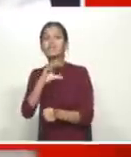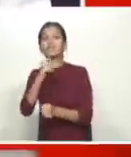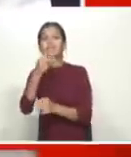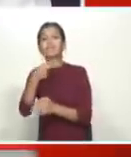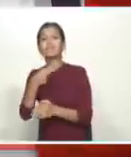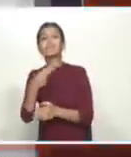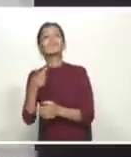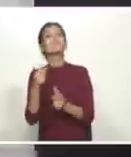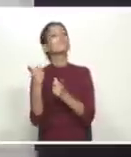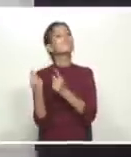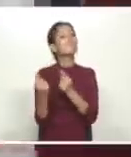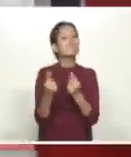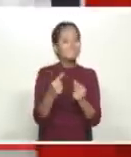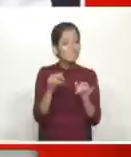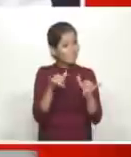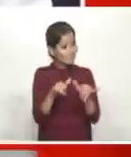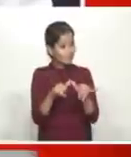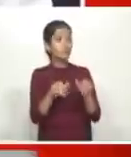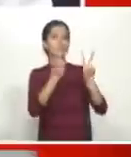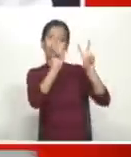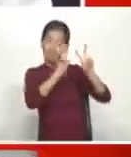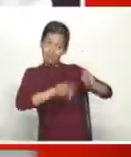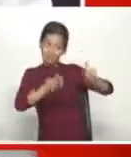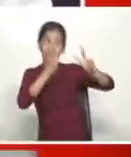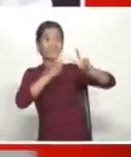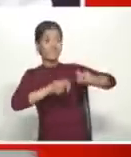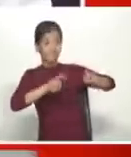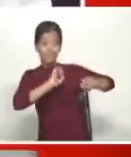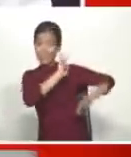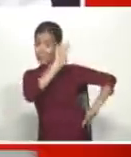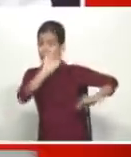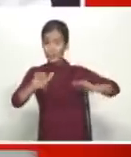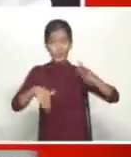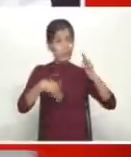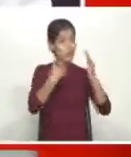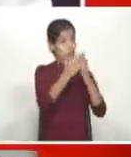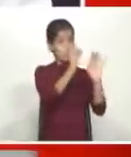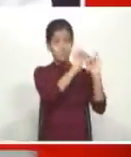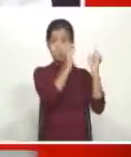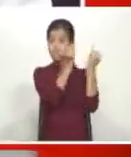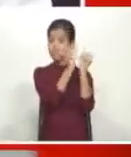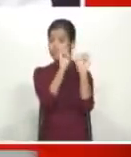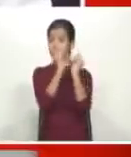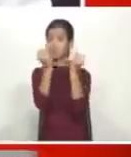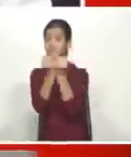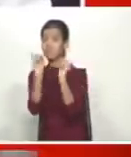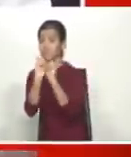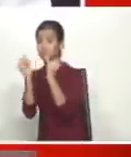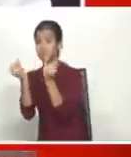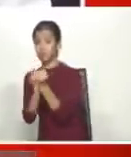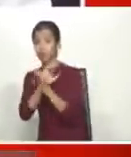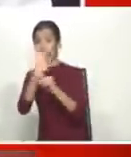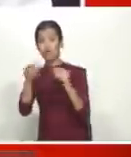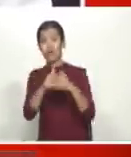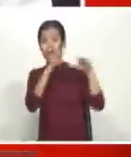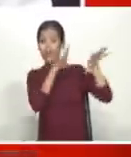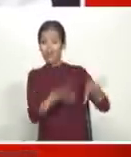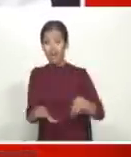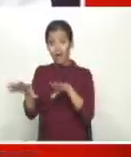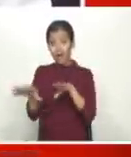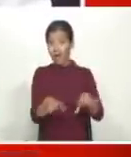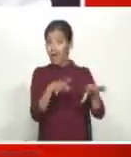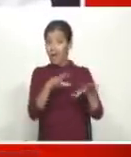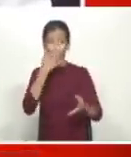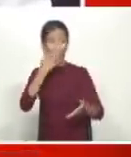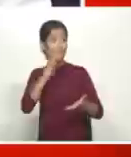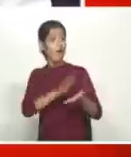no tiene ningún acto de corrupción? Va a venir precisamente a buscarles todos esos esqueletos